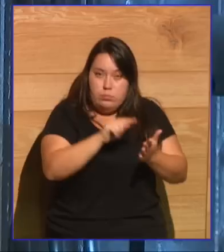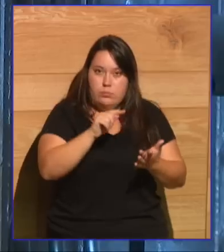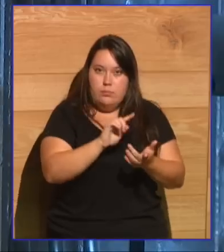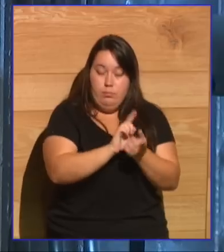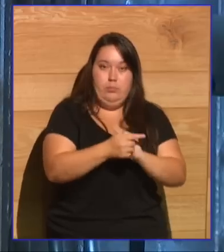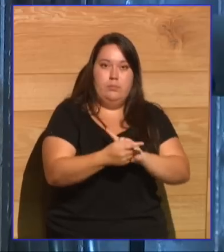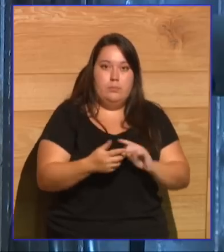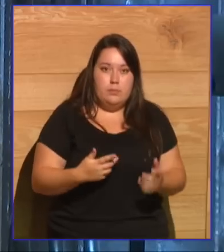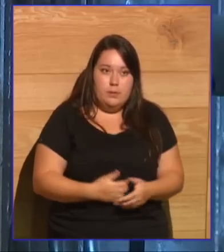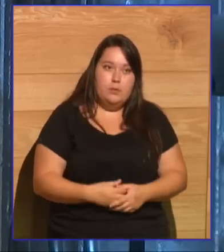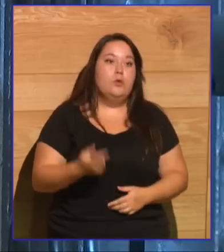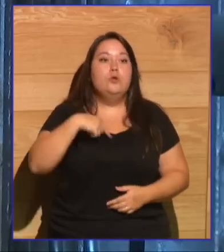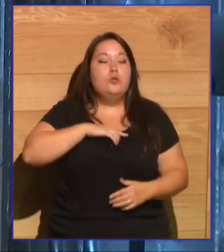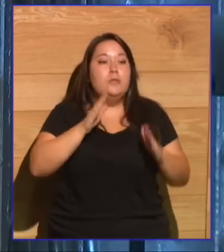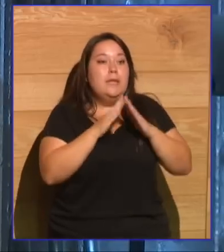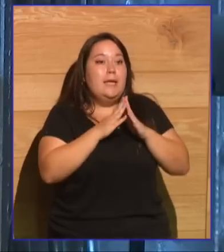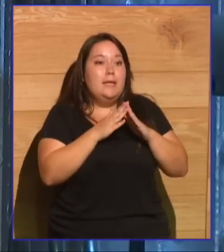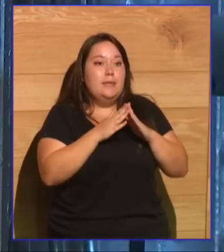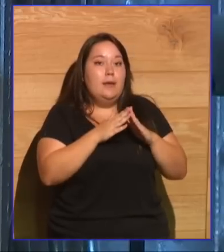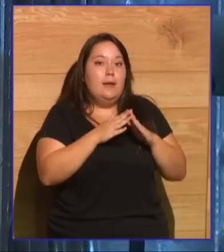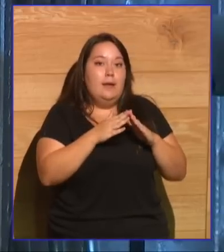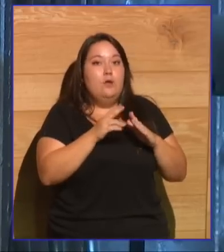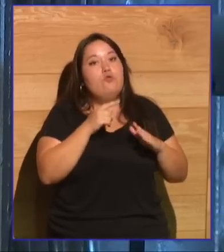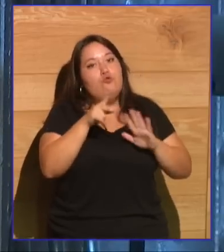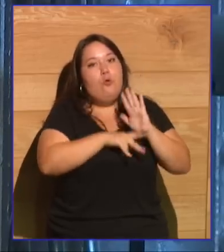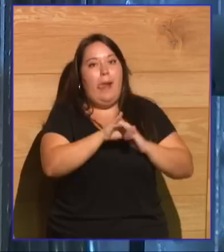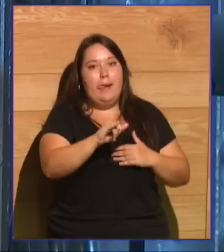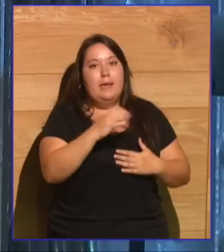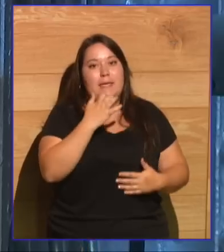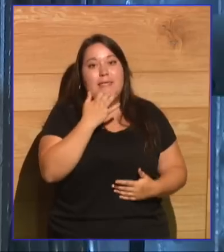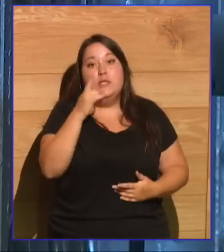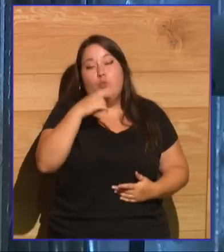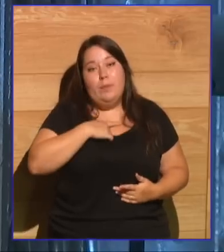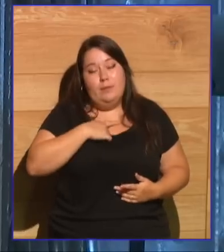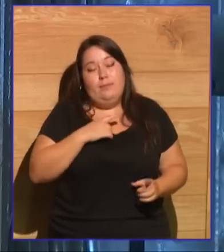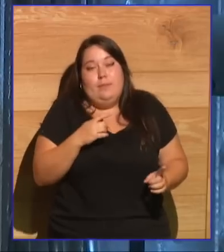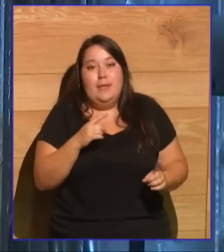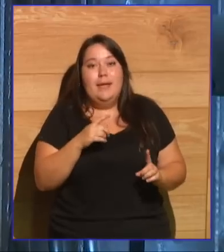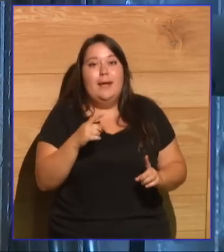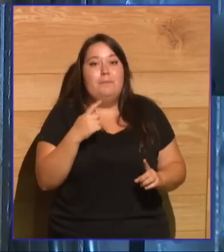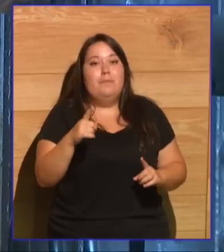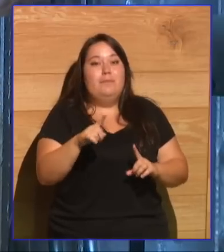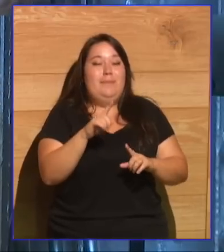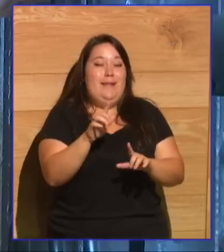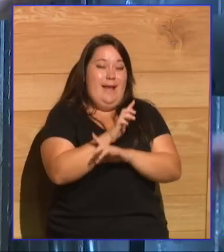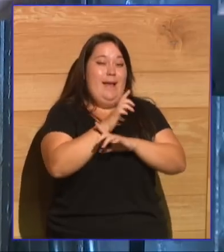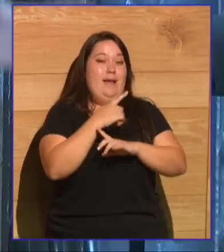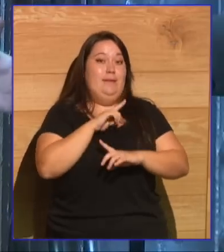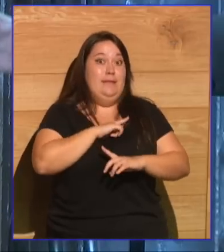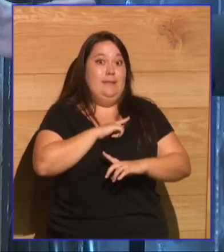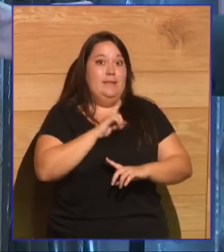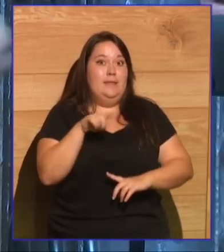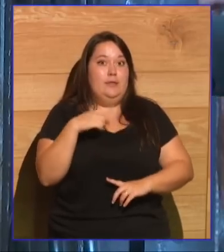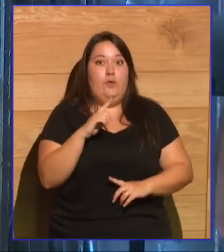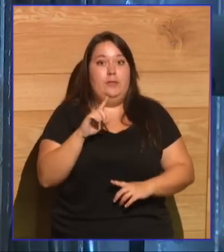la sentir reconocido porque en casa tenemos una norma si me hace reír da igual y ella no le echa la bronca dijo